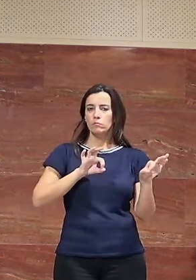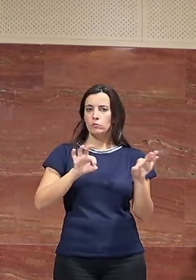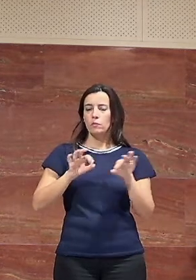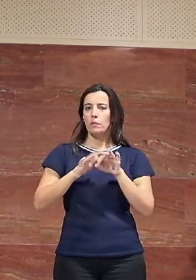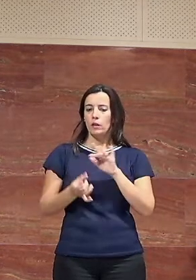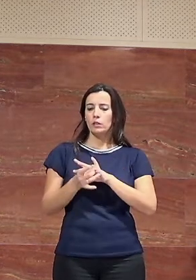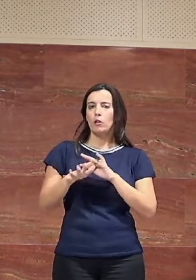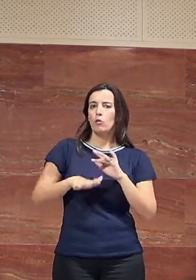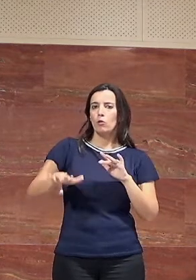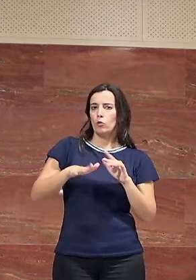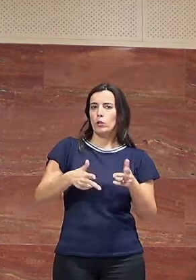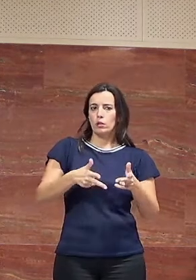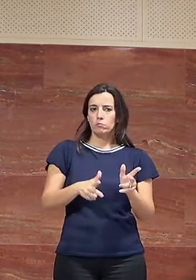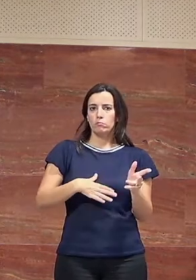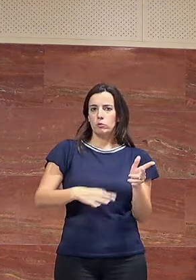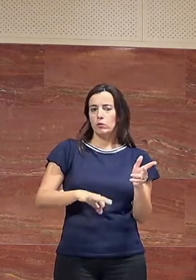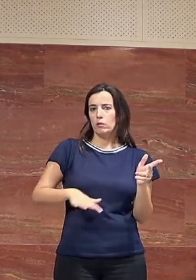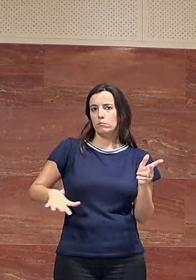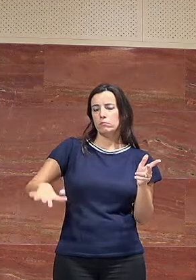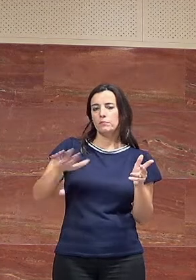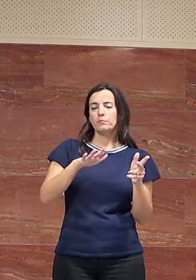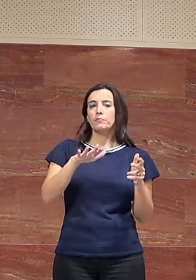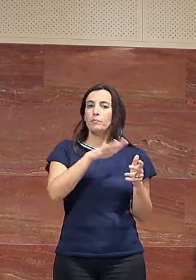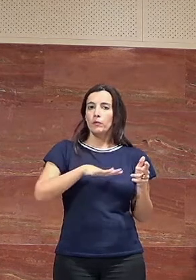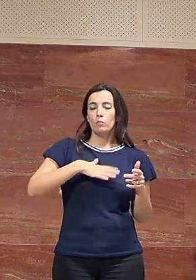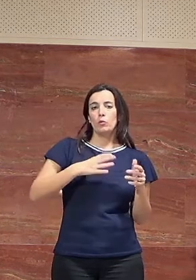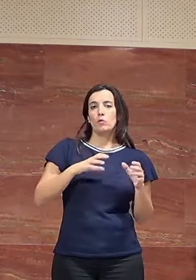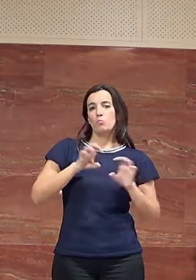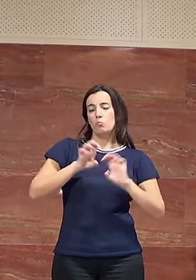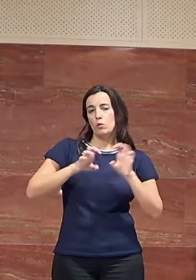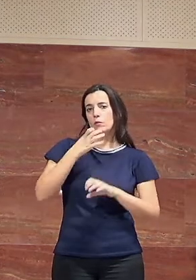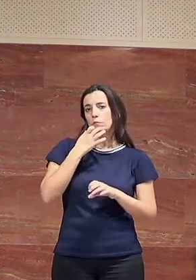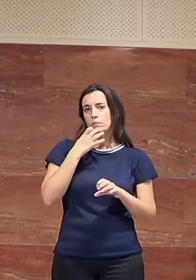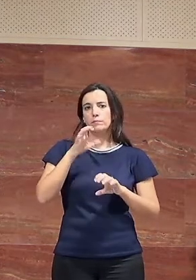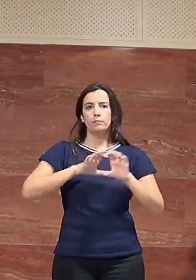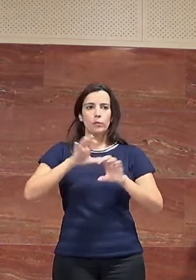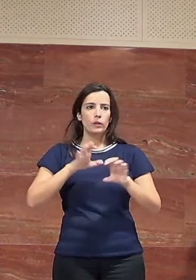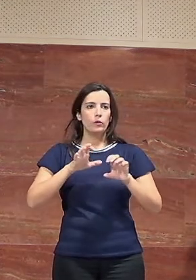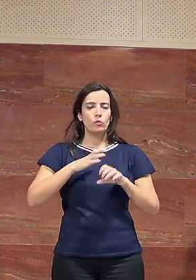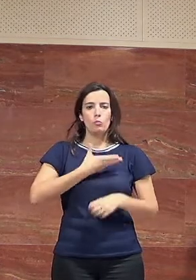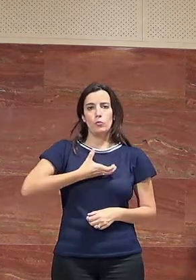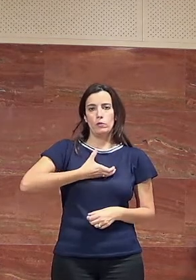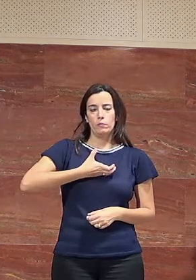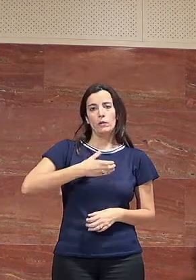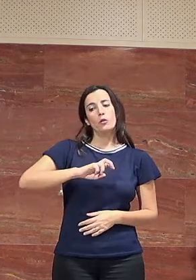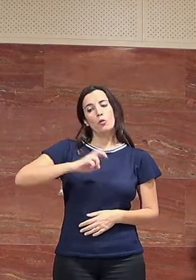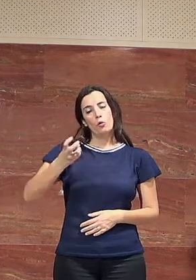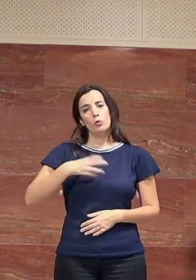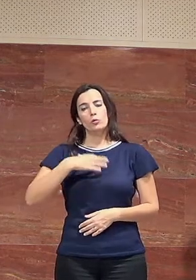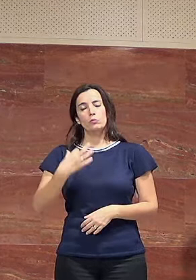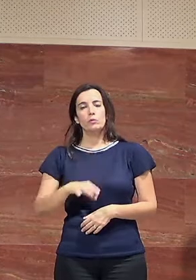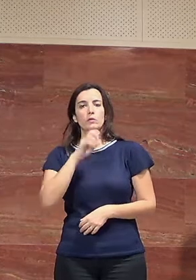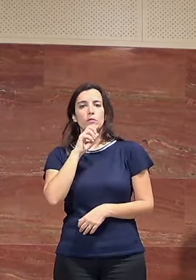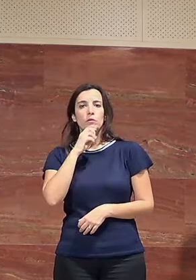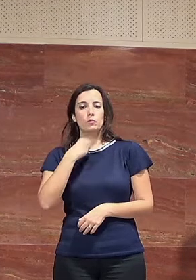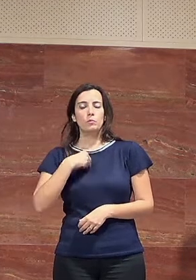de estancia. En algunos casos estas zonas de estancia eran amuebladas con mobiliario, digamos, municipal, y en otros casos eran los